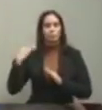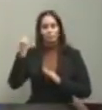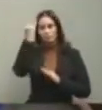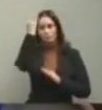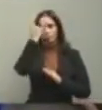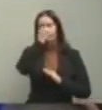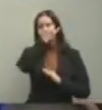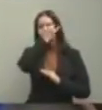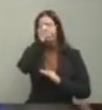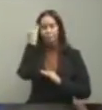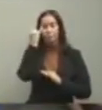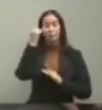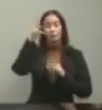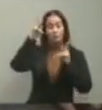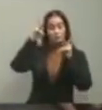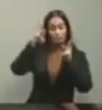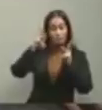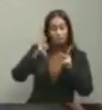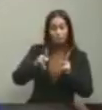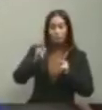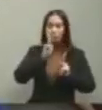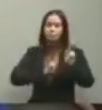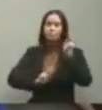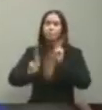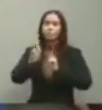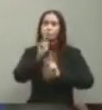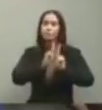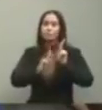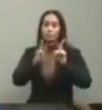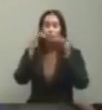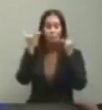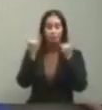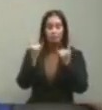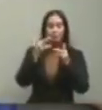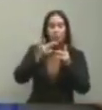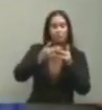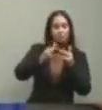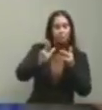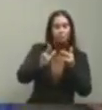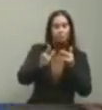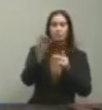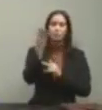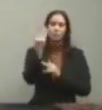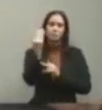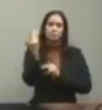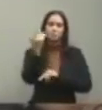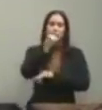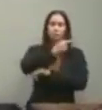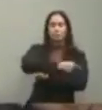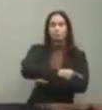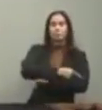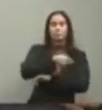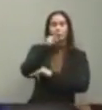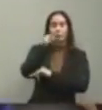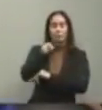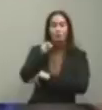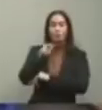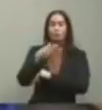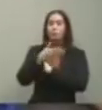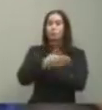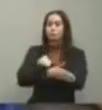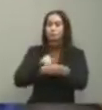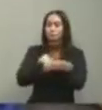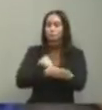personas que hayan tenido alguna visita reciente de 14 días en estos países de